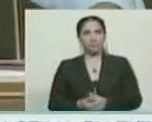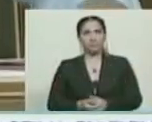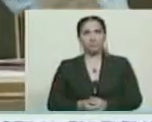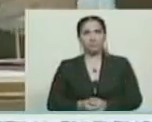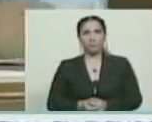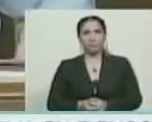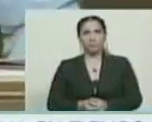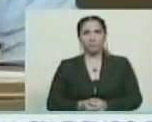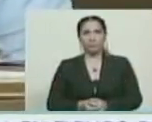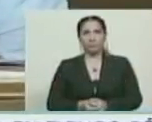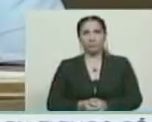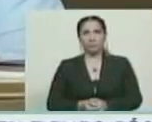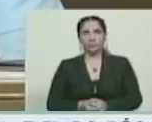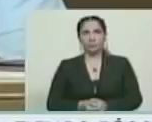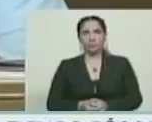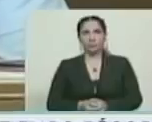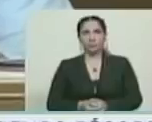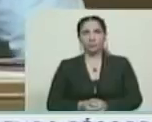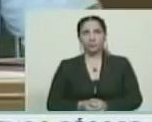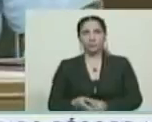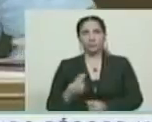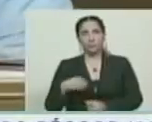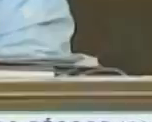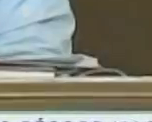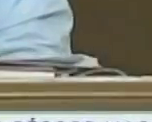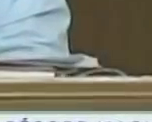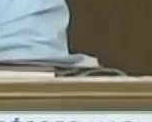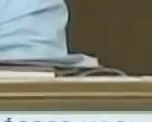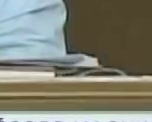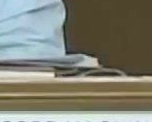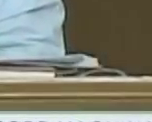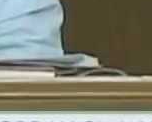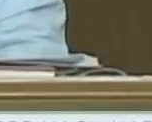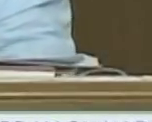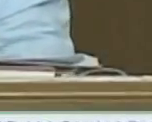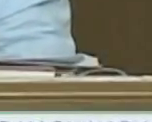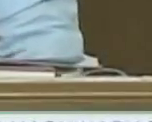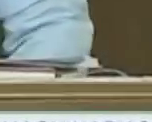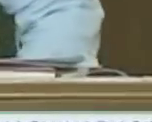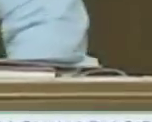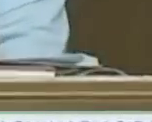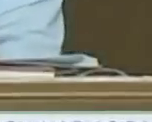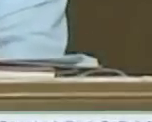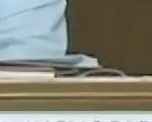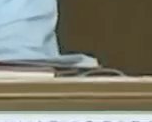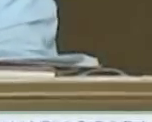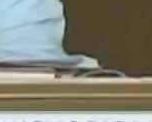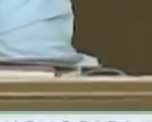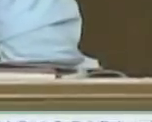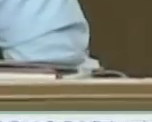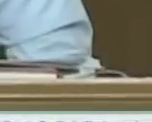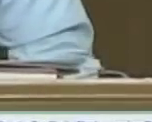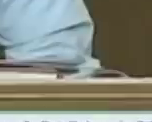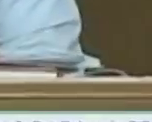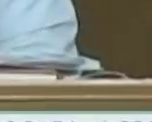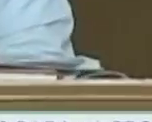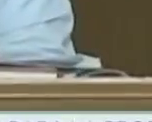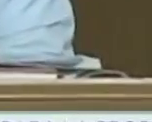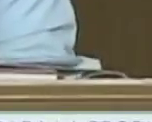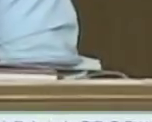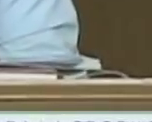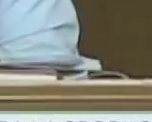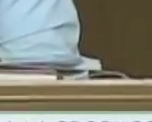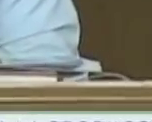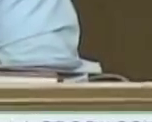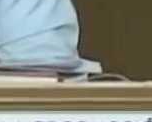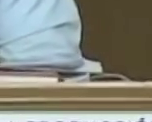ya es hábito en nosotros rendirle tributos y honores a quienes nos dejan. Yo siempre he insistido que los tributos y honores hay que hacérselo a la gente